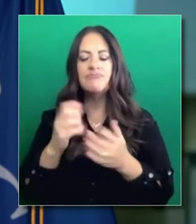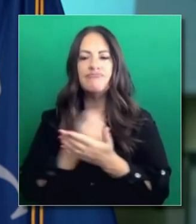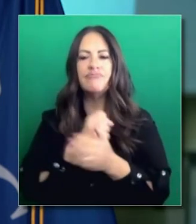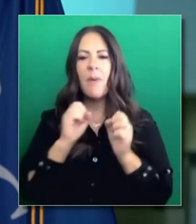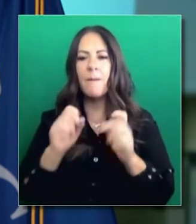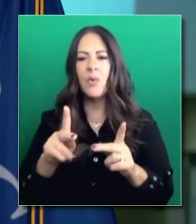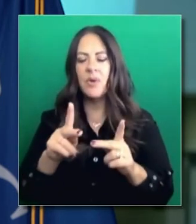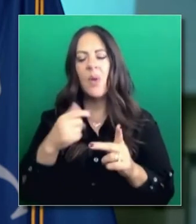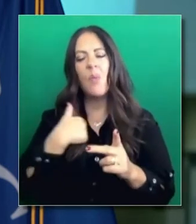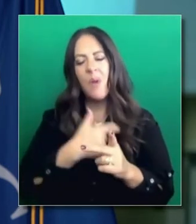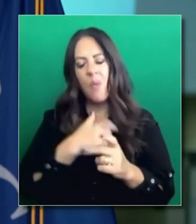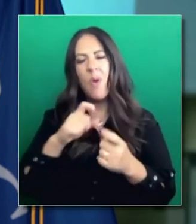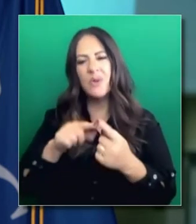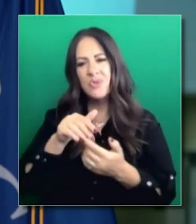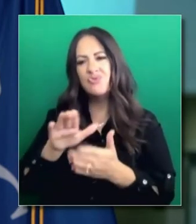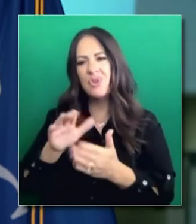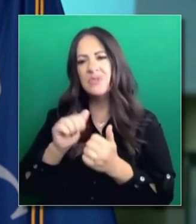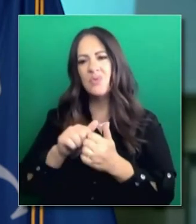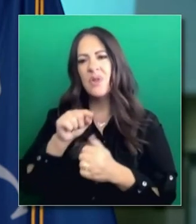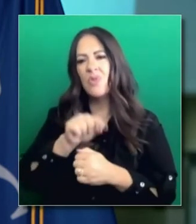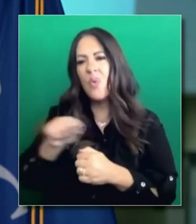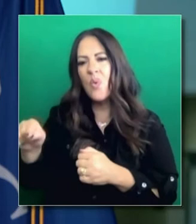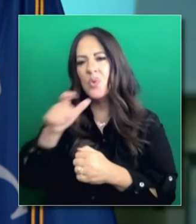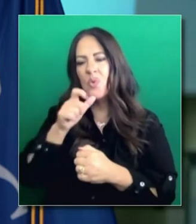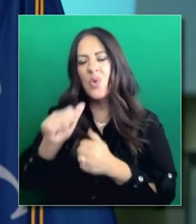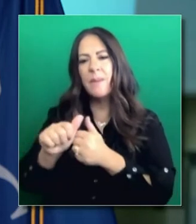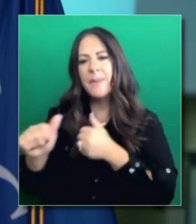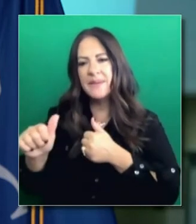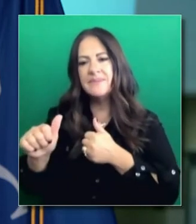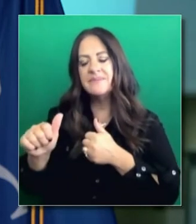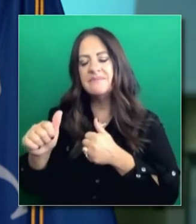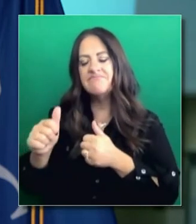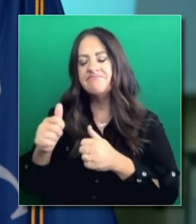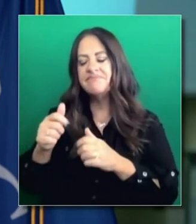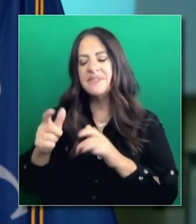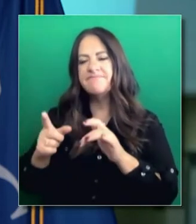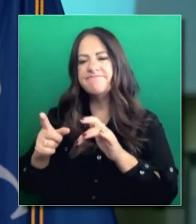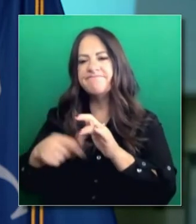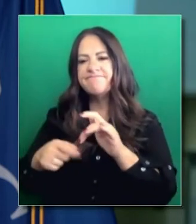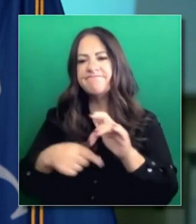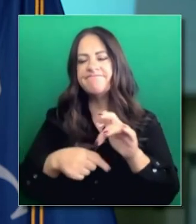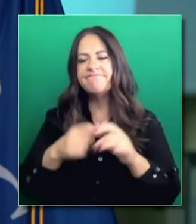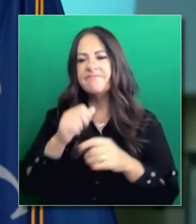expresión completa de esta oportunidad. Y es lo que queremos abordar con este nuevo plan.